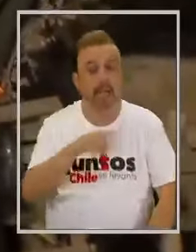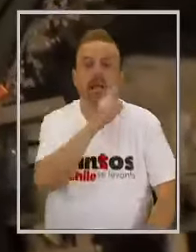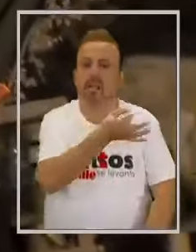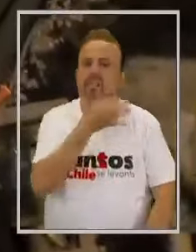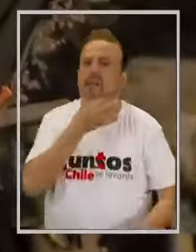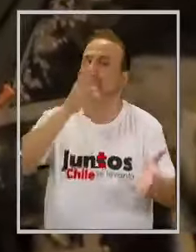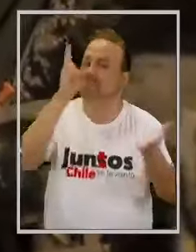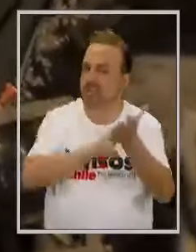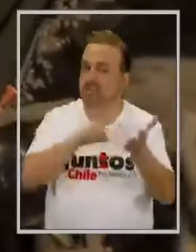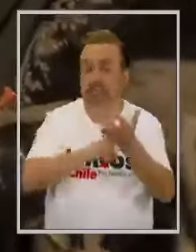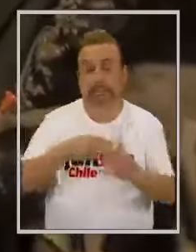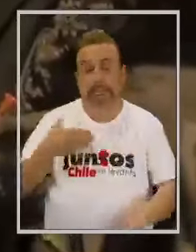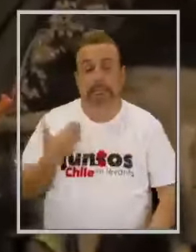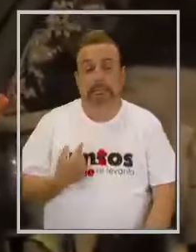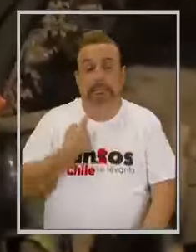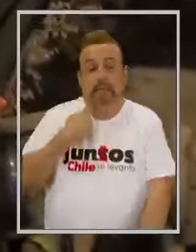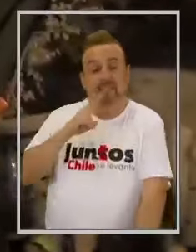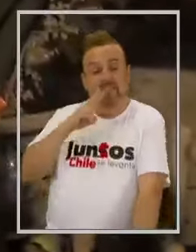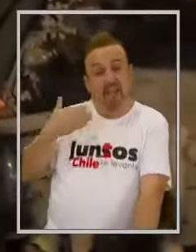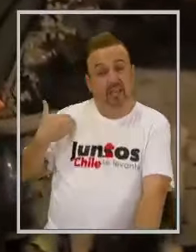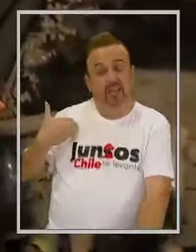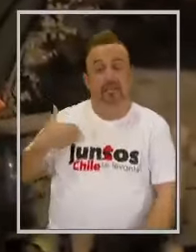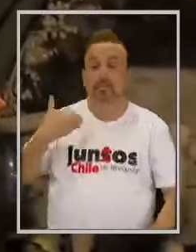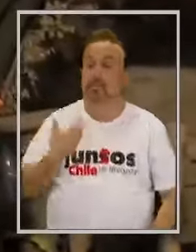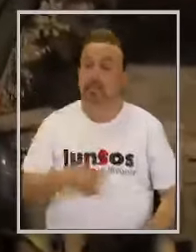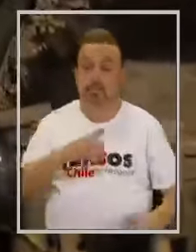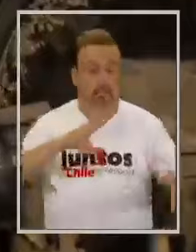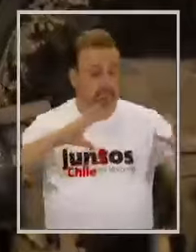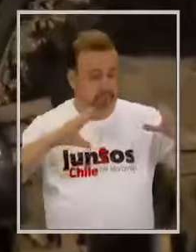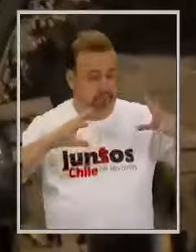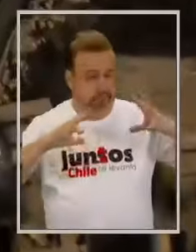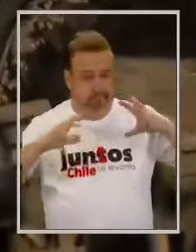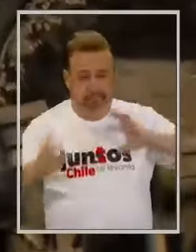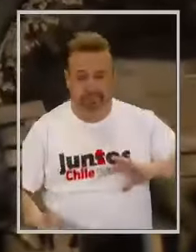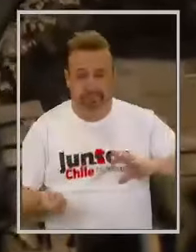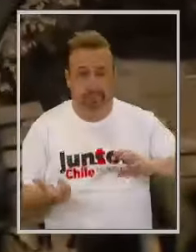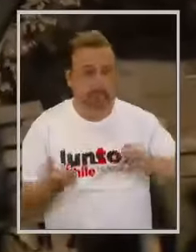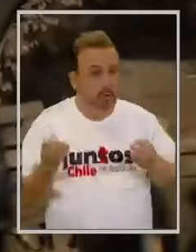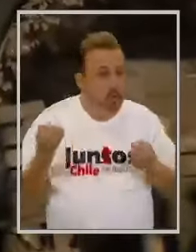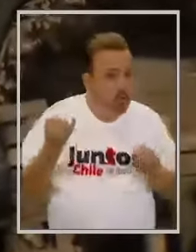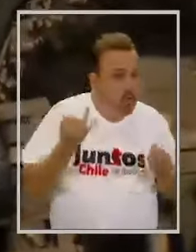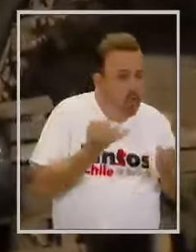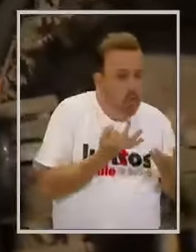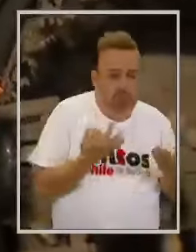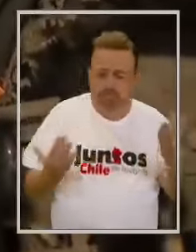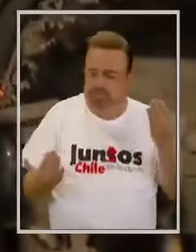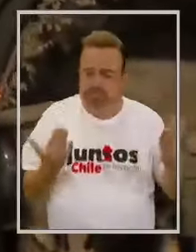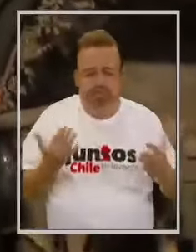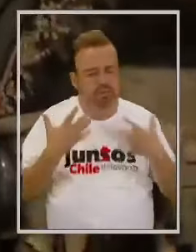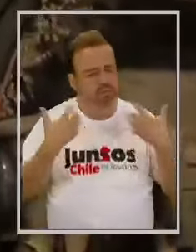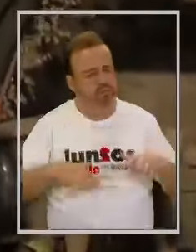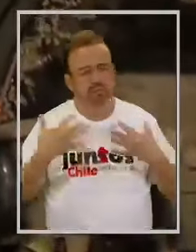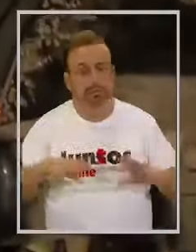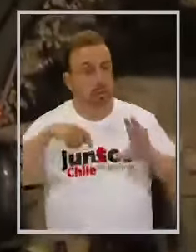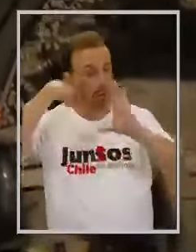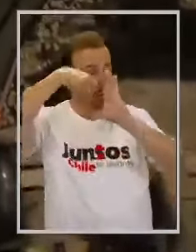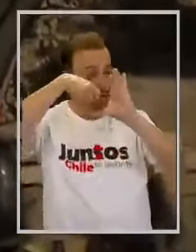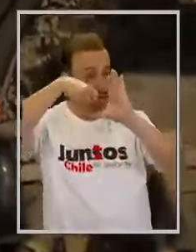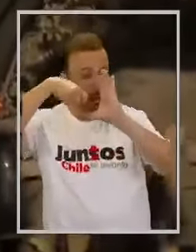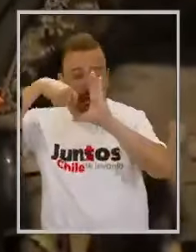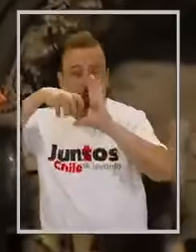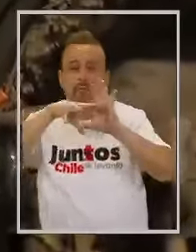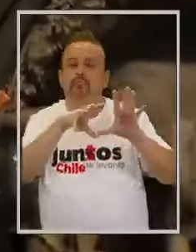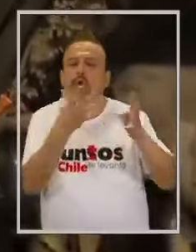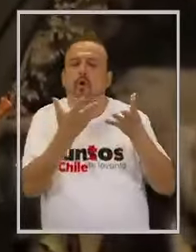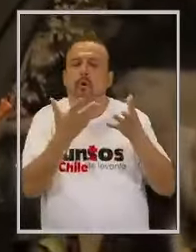desde fatídico viernes aquel y la verdad es que el daño es inconmensurable, difícil demostrarlo a través de una cámara de televisión.